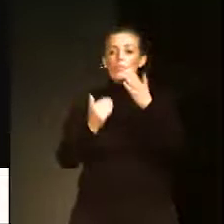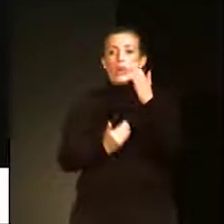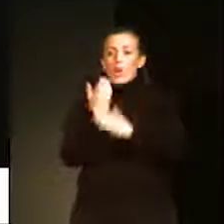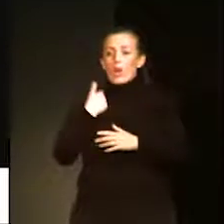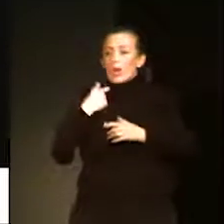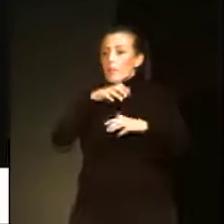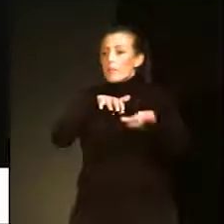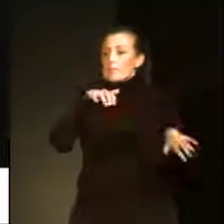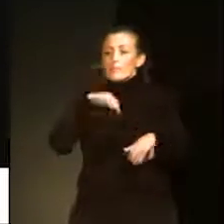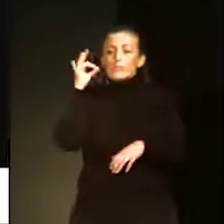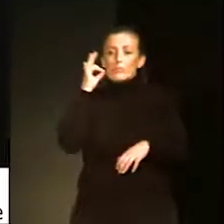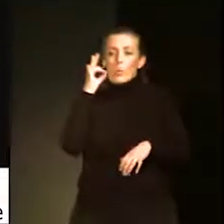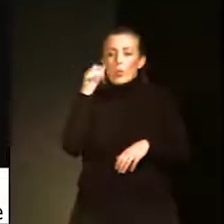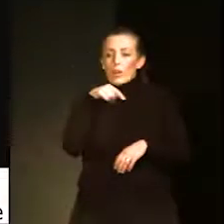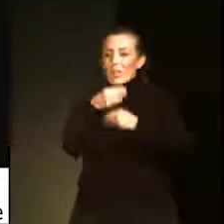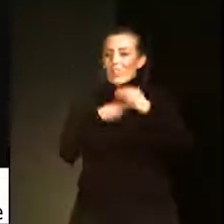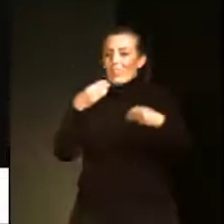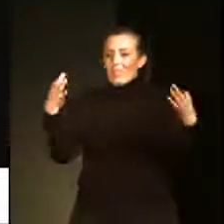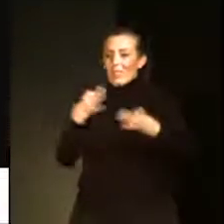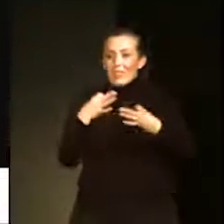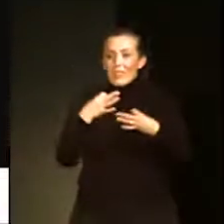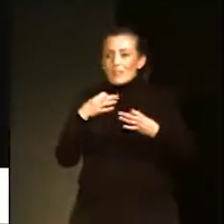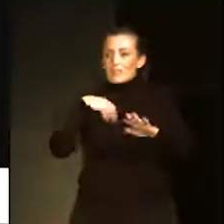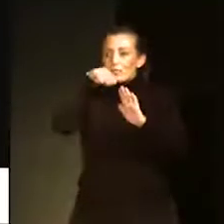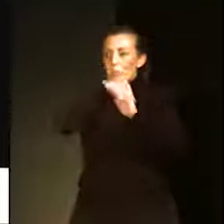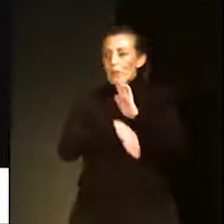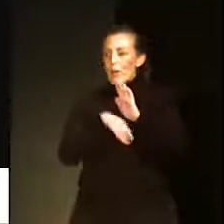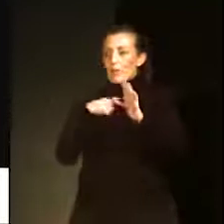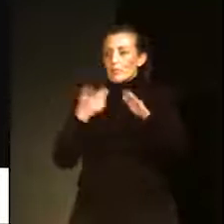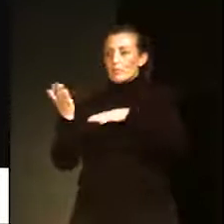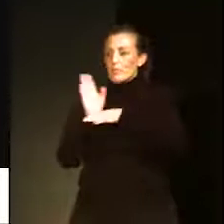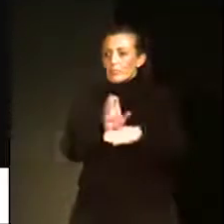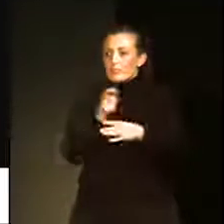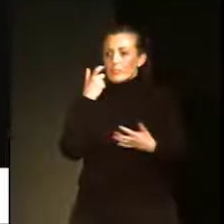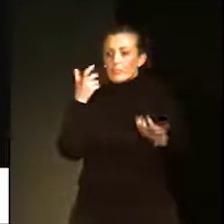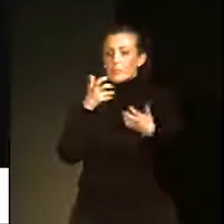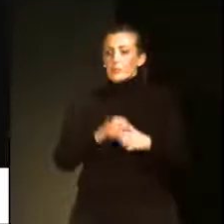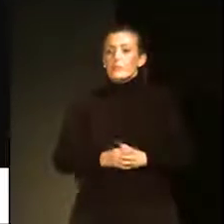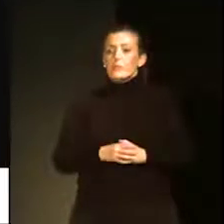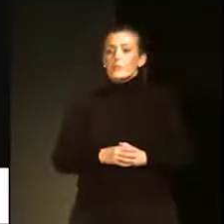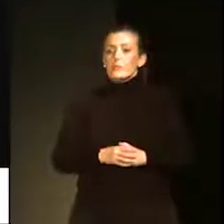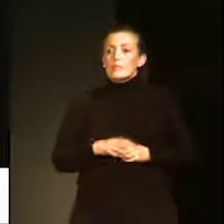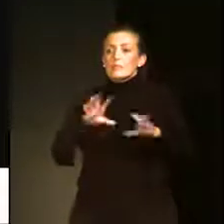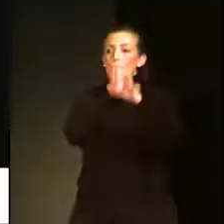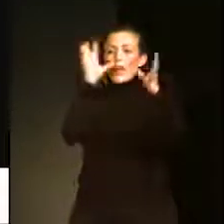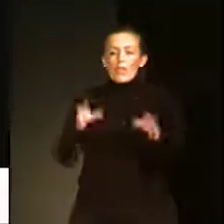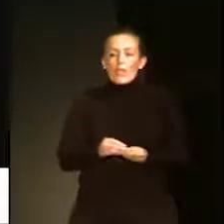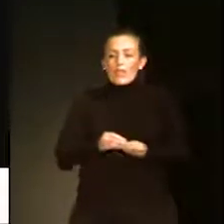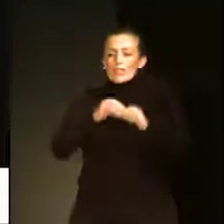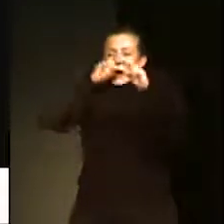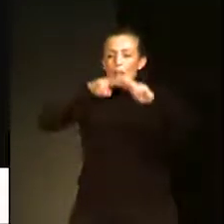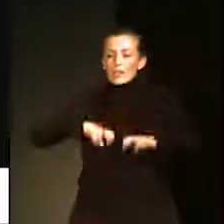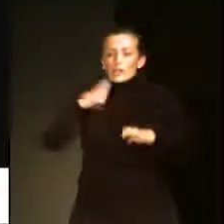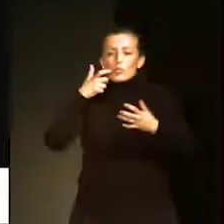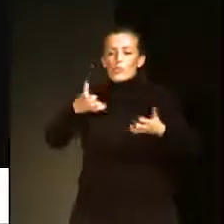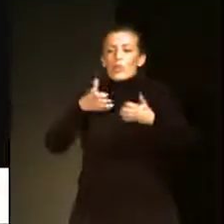las mujeres atraviesa de forma especial la programación. En definitiva, queremos analizar cómo conseguir